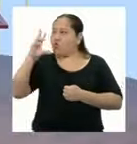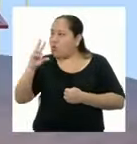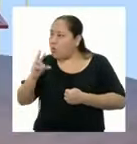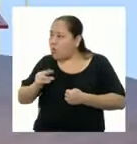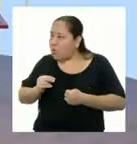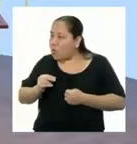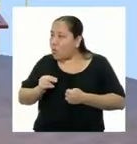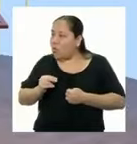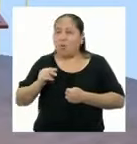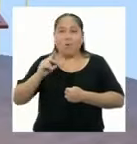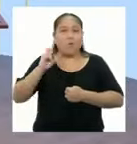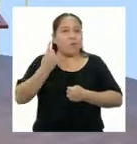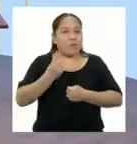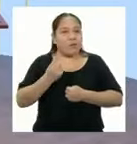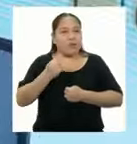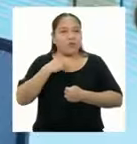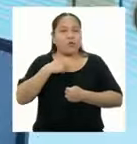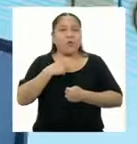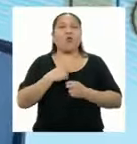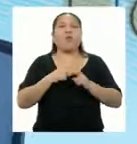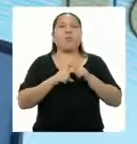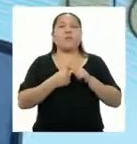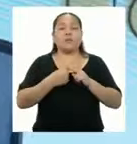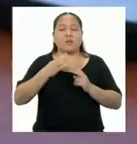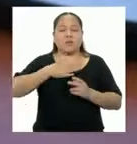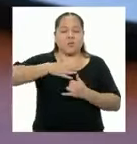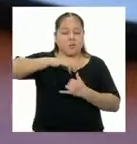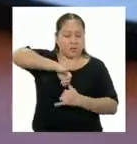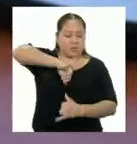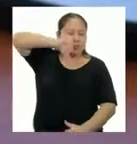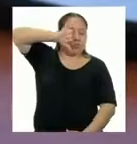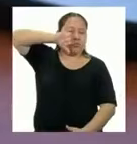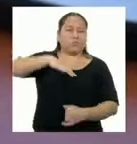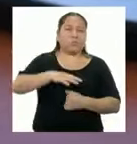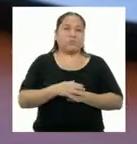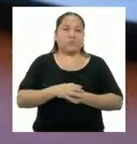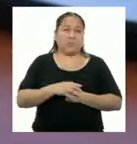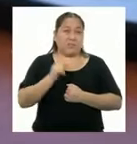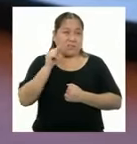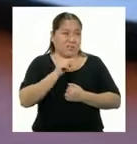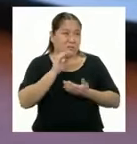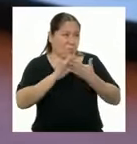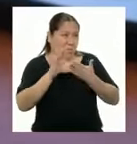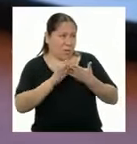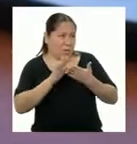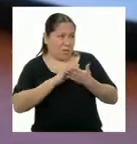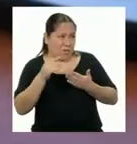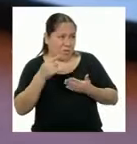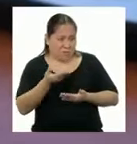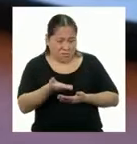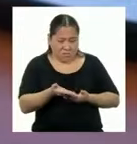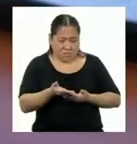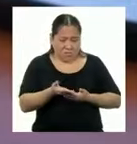No, primero voy a empezar conmigo. ¿Así te reivindicas de ese